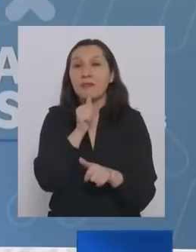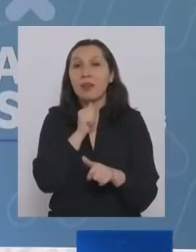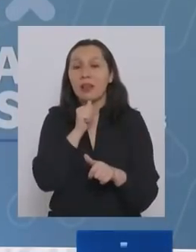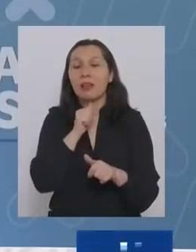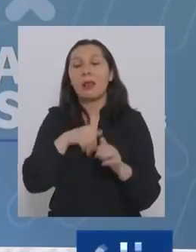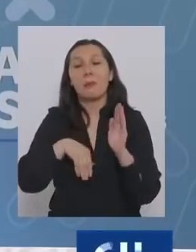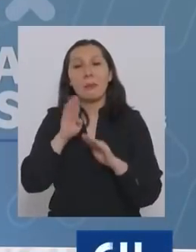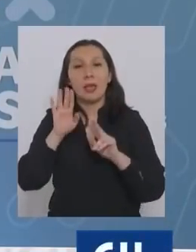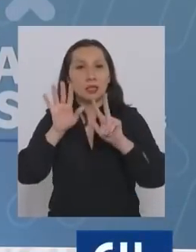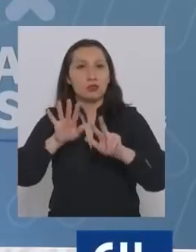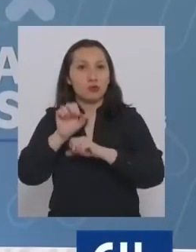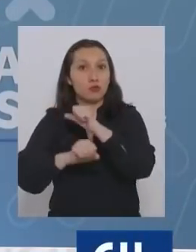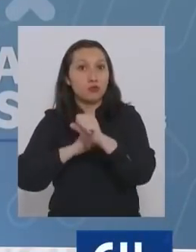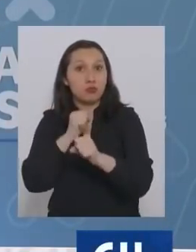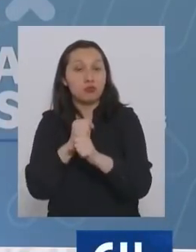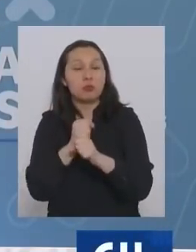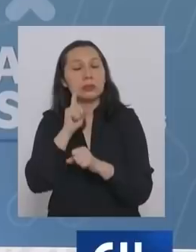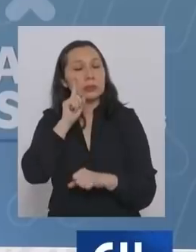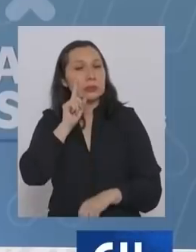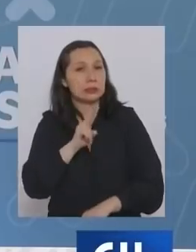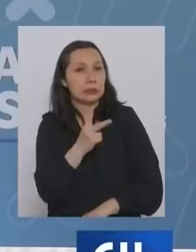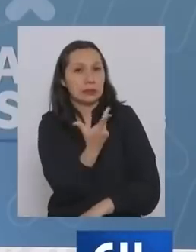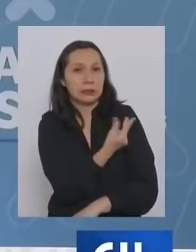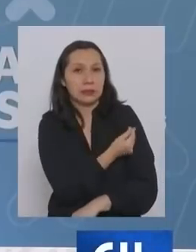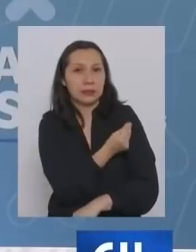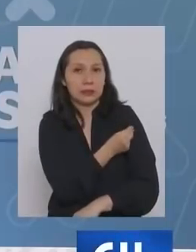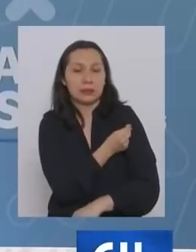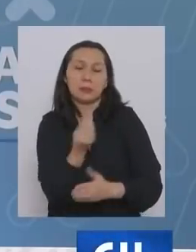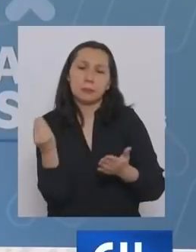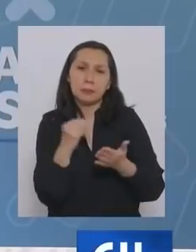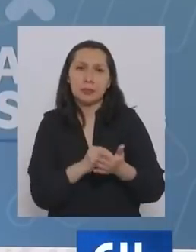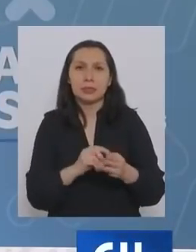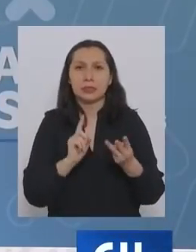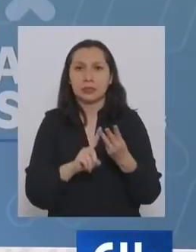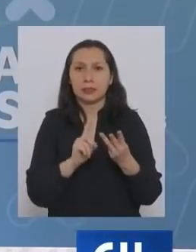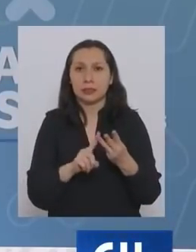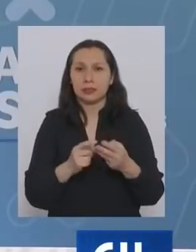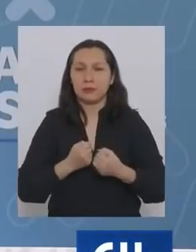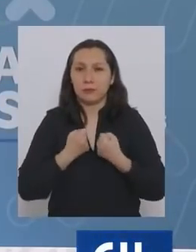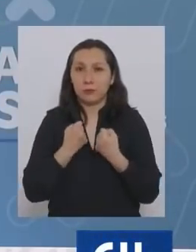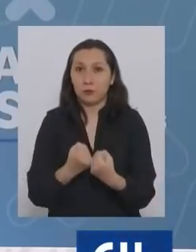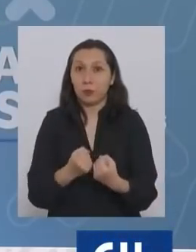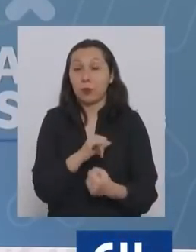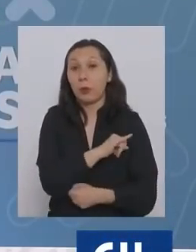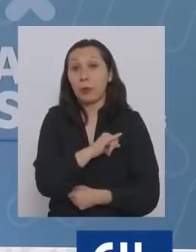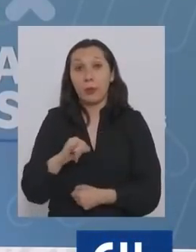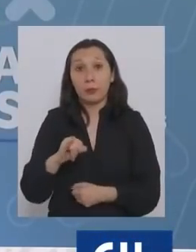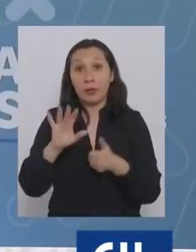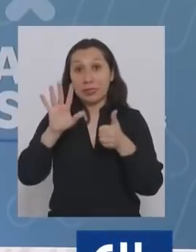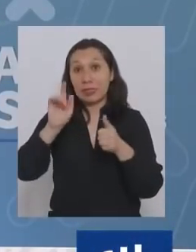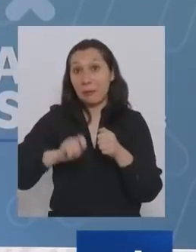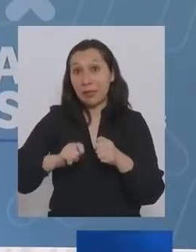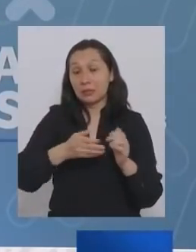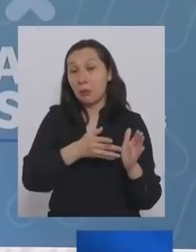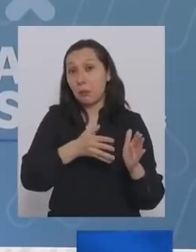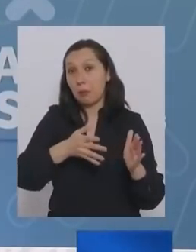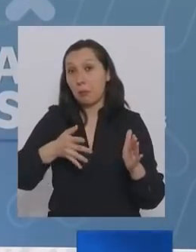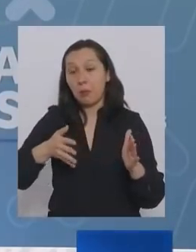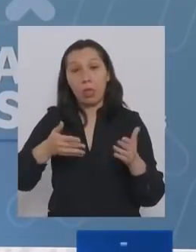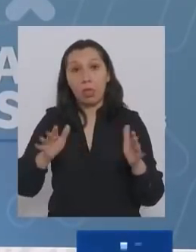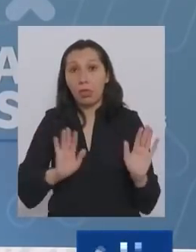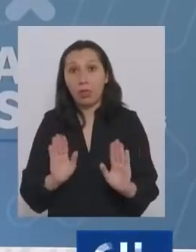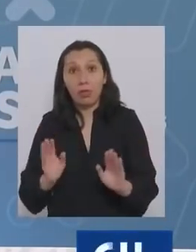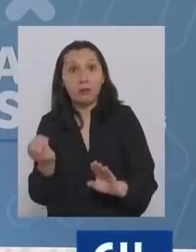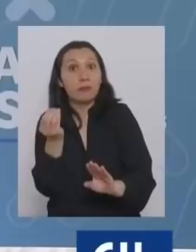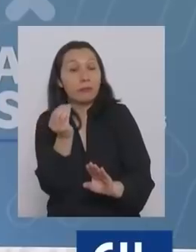más de 18 años y no se han vacunado con su dosis de refuerzo, luego de que transcurran 6 meses desde su